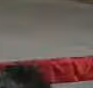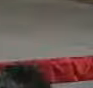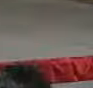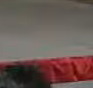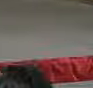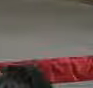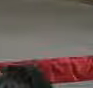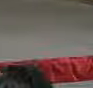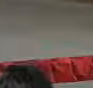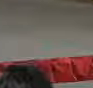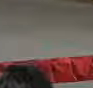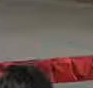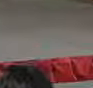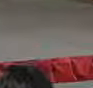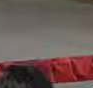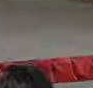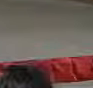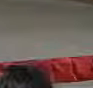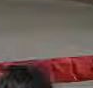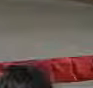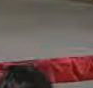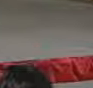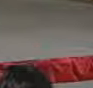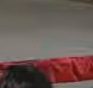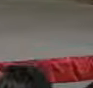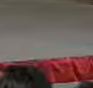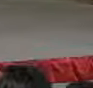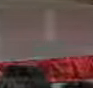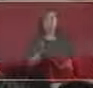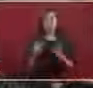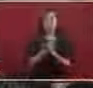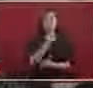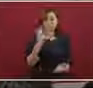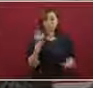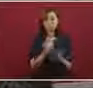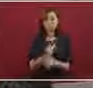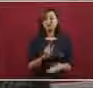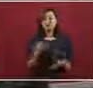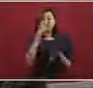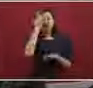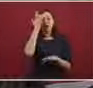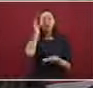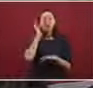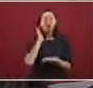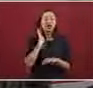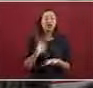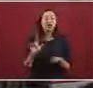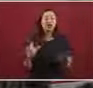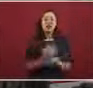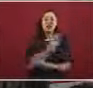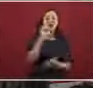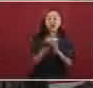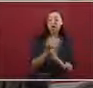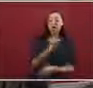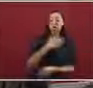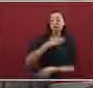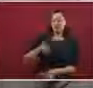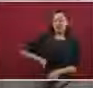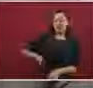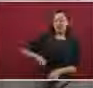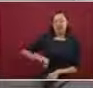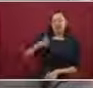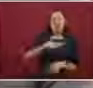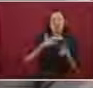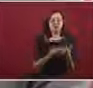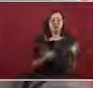modificar la ley en función de intereses personales o de grupos. No se